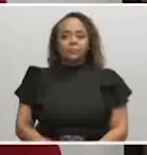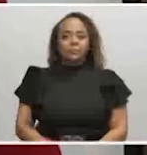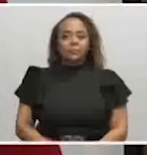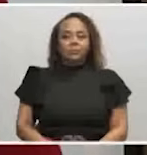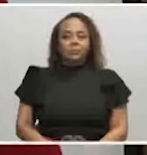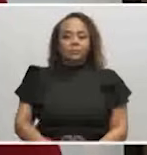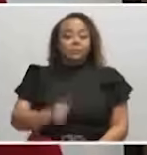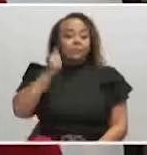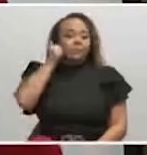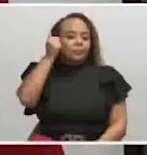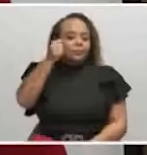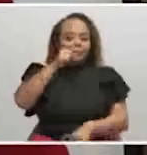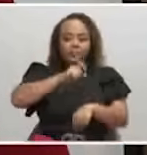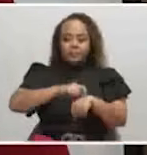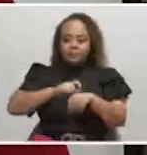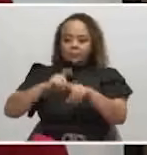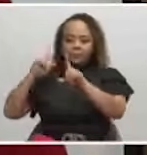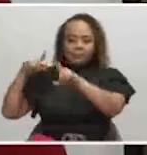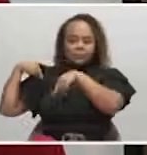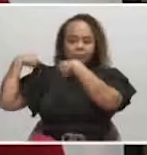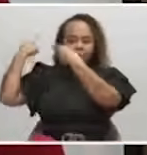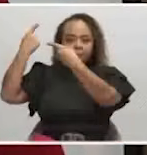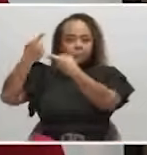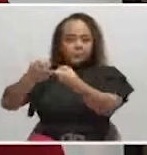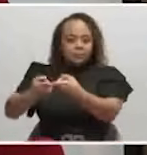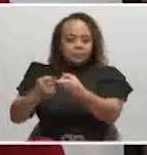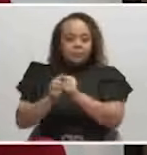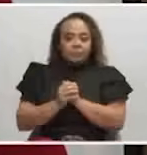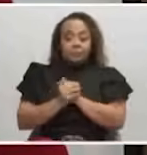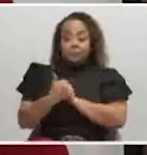viene de un tiempo atrás arrastrando